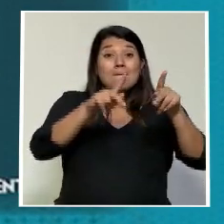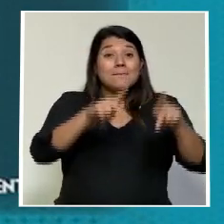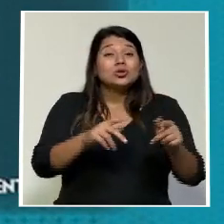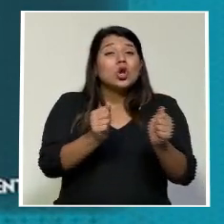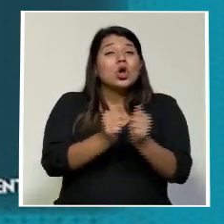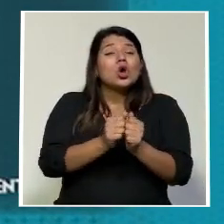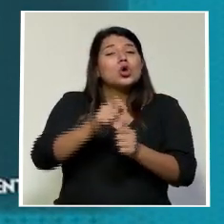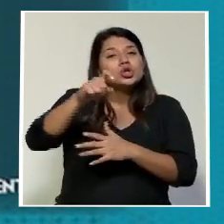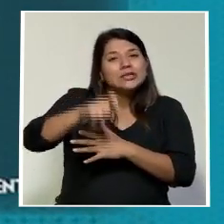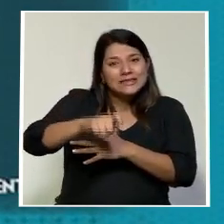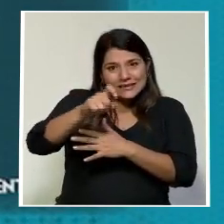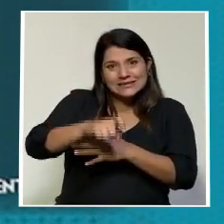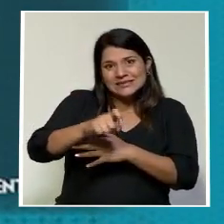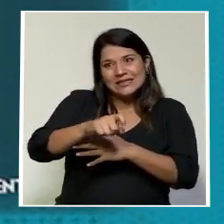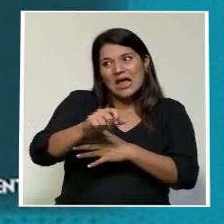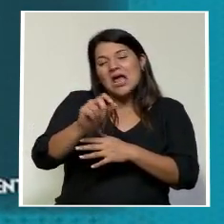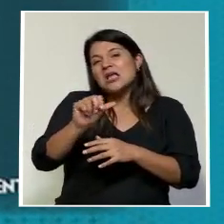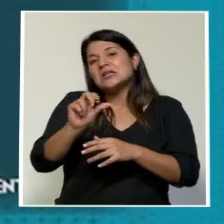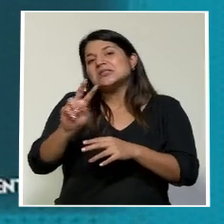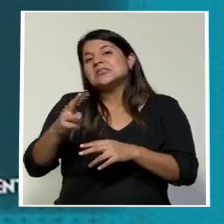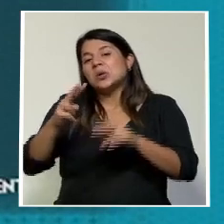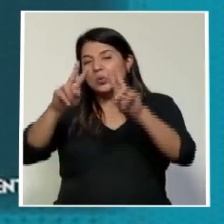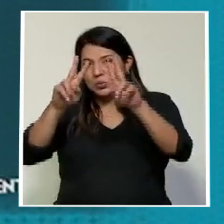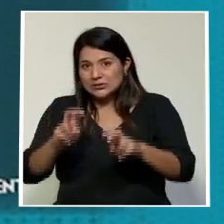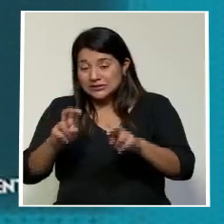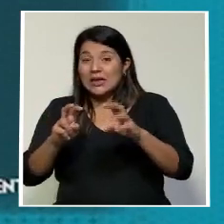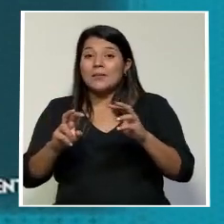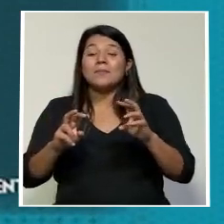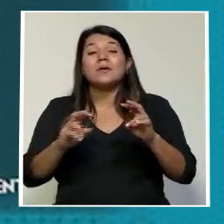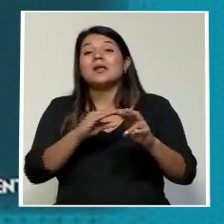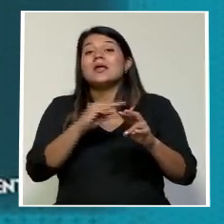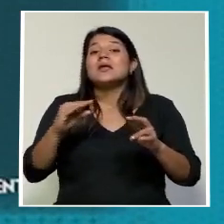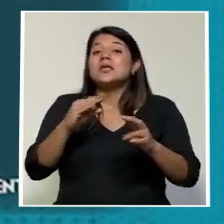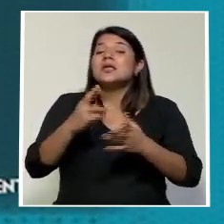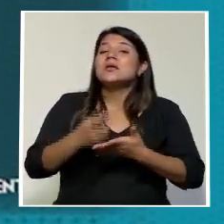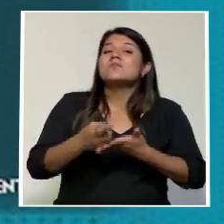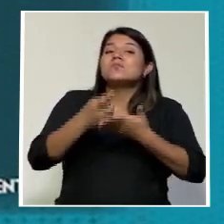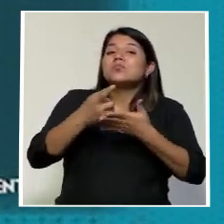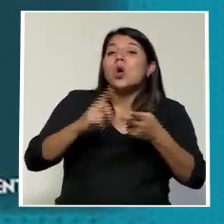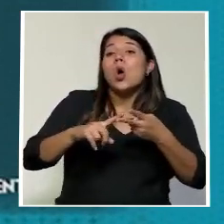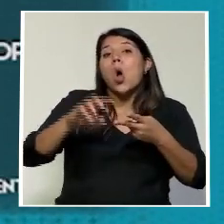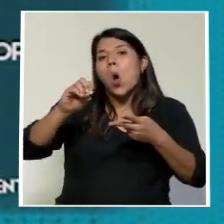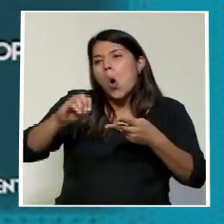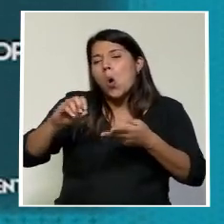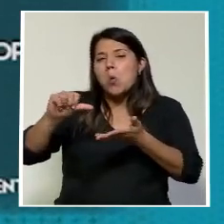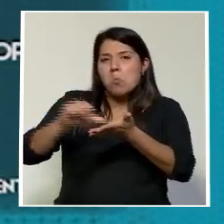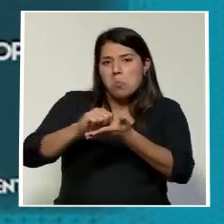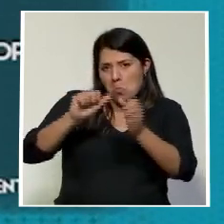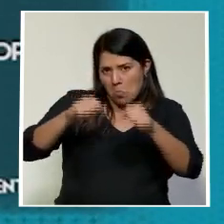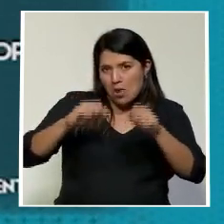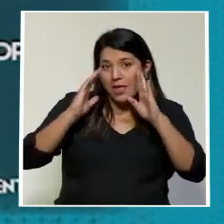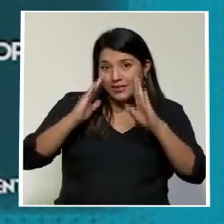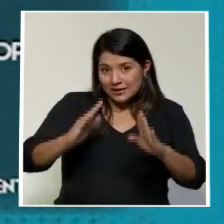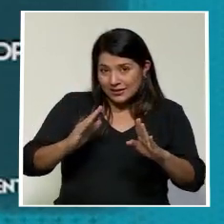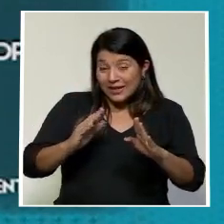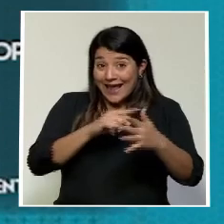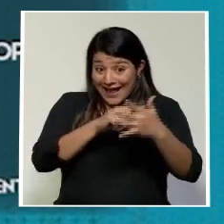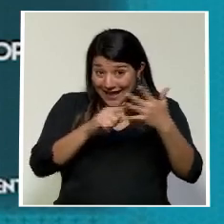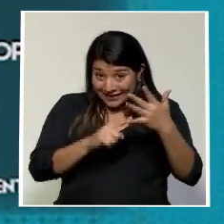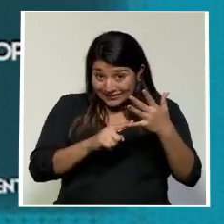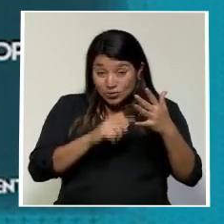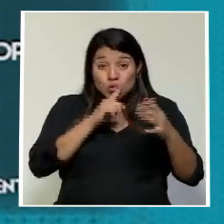mínima de pruebas complementarias, en recuperación de condición médica o quirúrgica tratable. Por su parte, la entidad propuso la